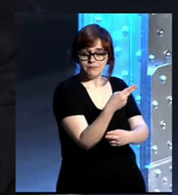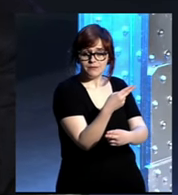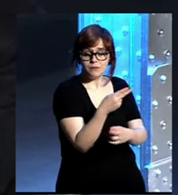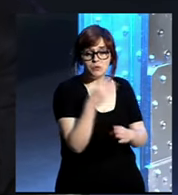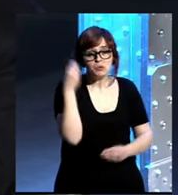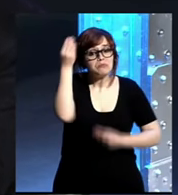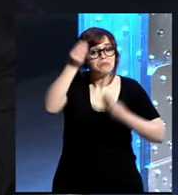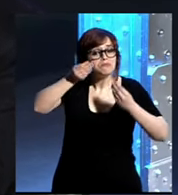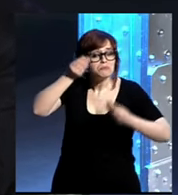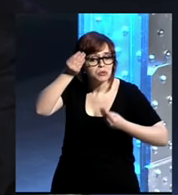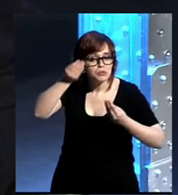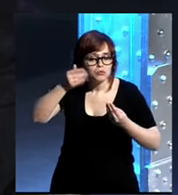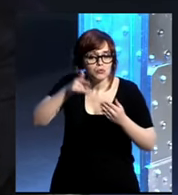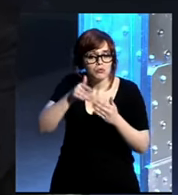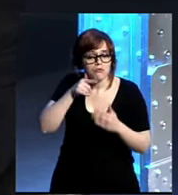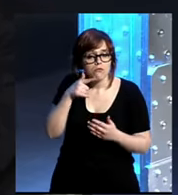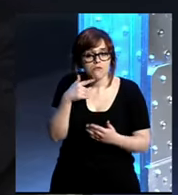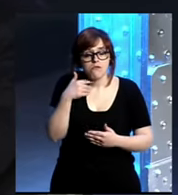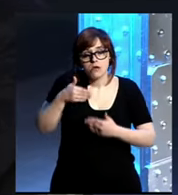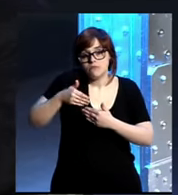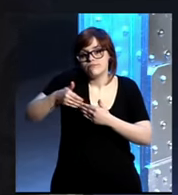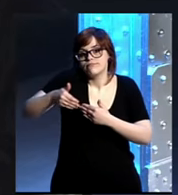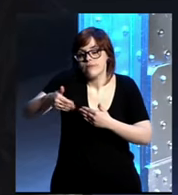menos, durará poco y llegará poco.